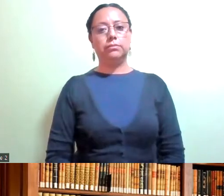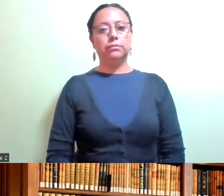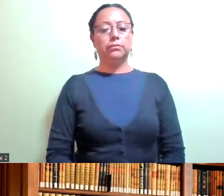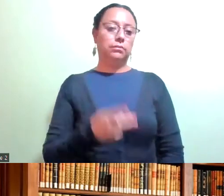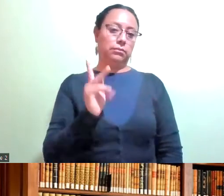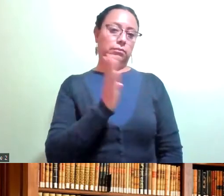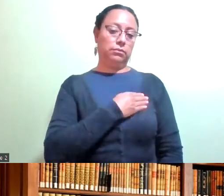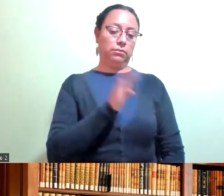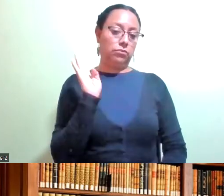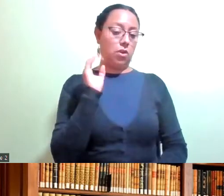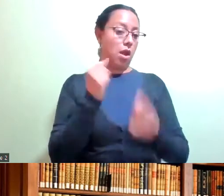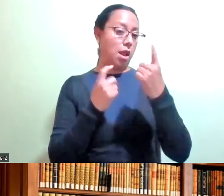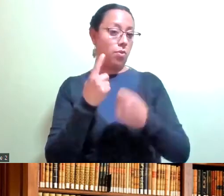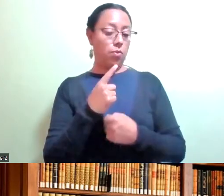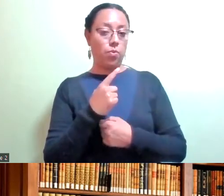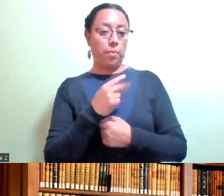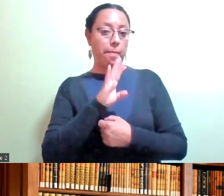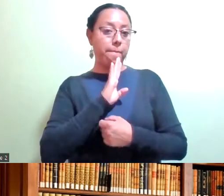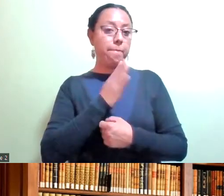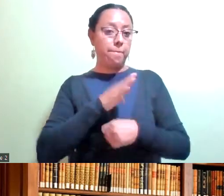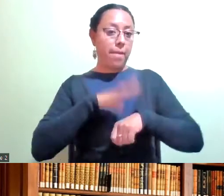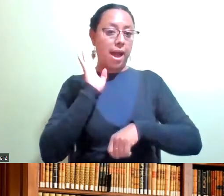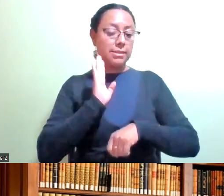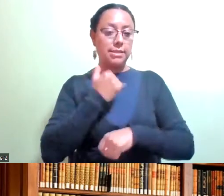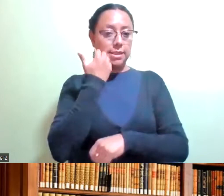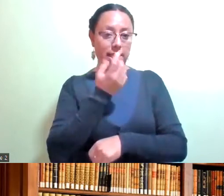quisiera hacer uso de la voz o ya nos vamos a la votación.